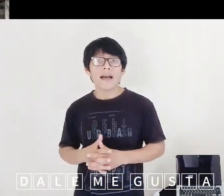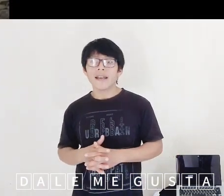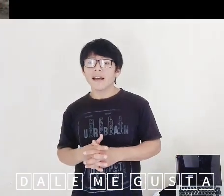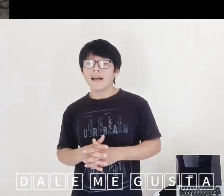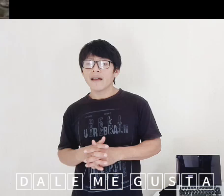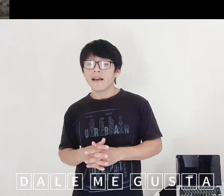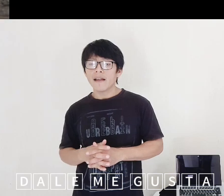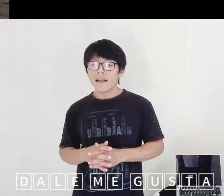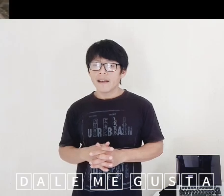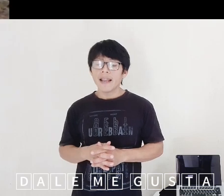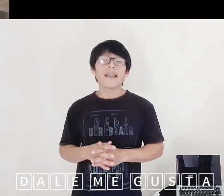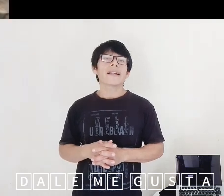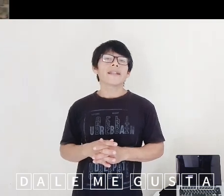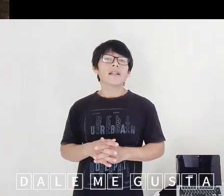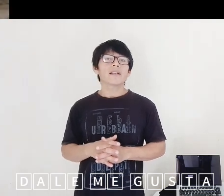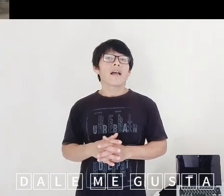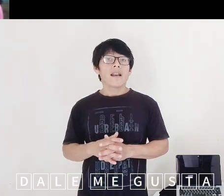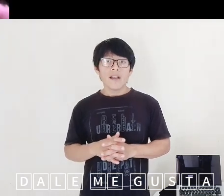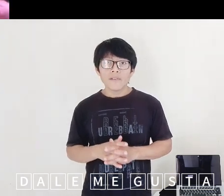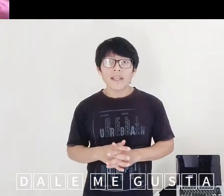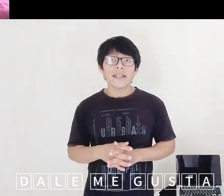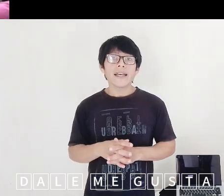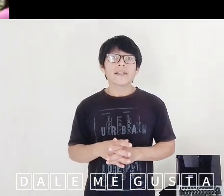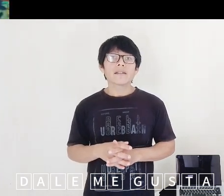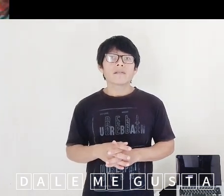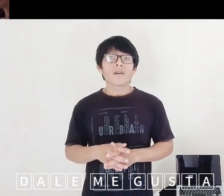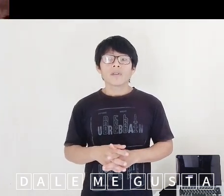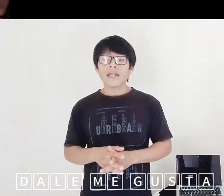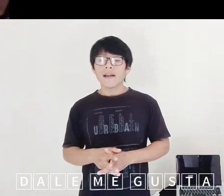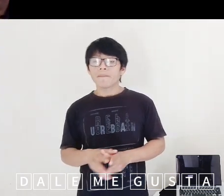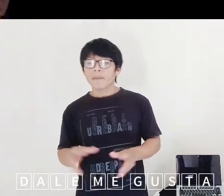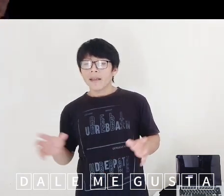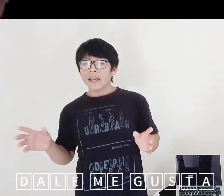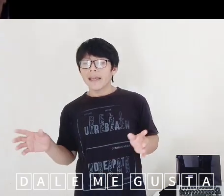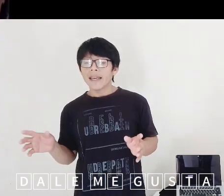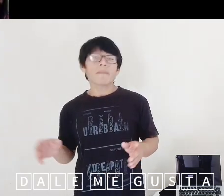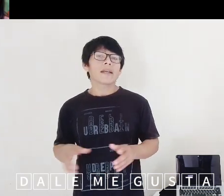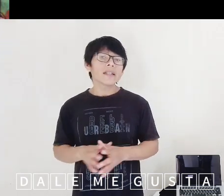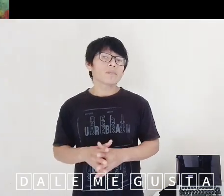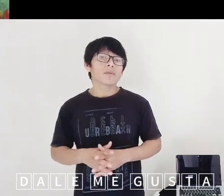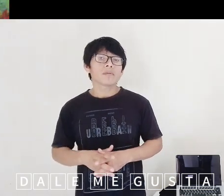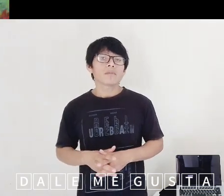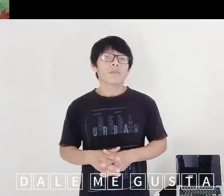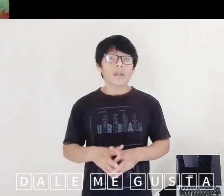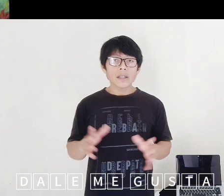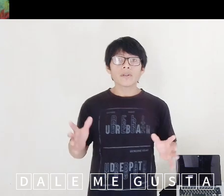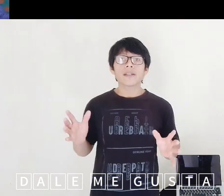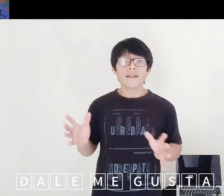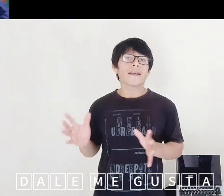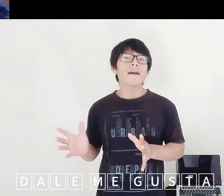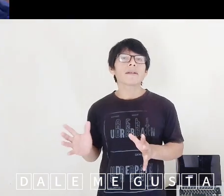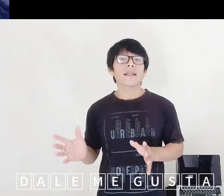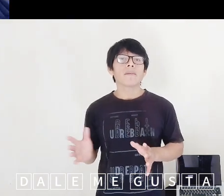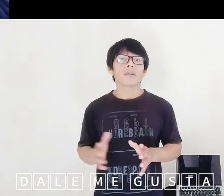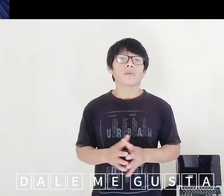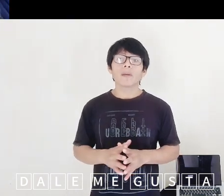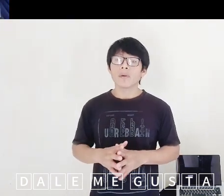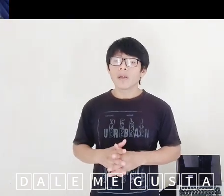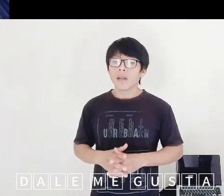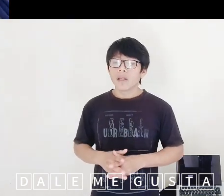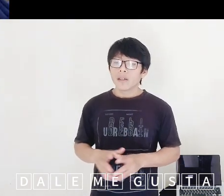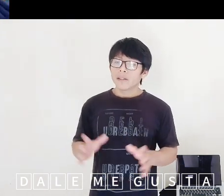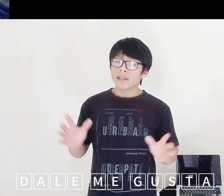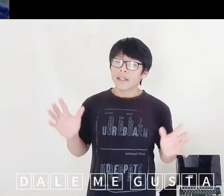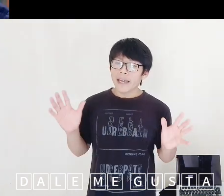reconoce la lealtad, la fidelidad, o sea, el amiguismo, porque eso sí se le llama ser amigos.